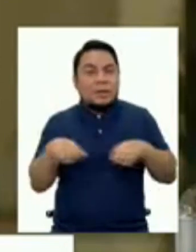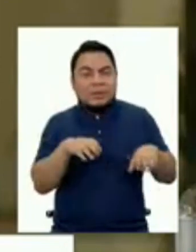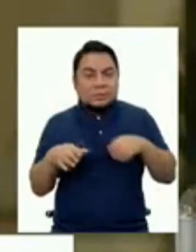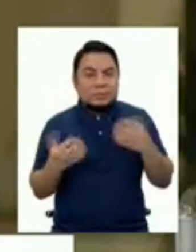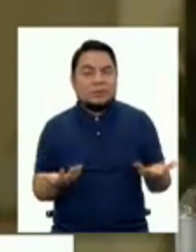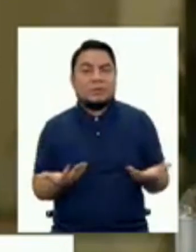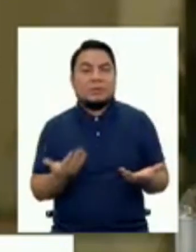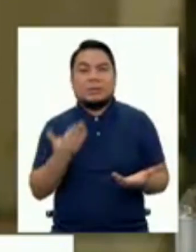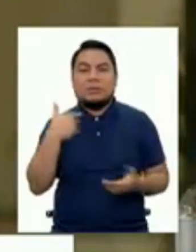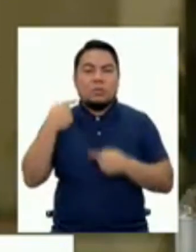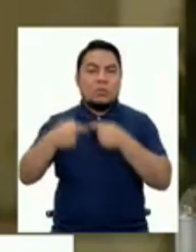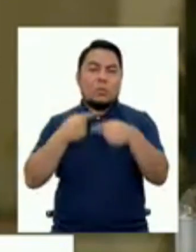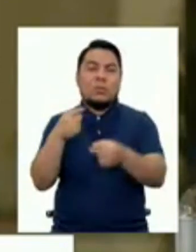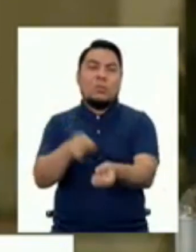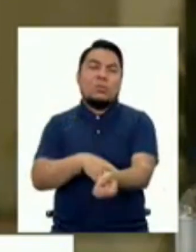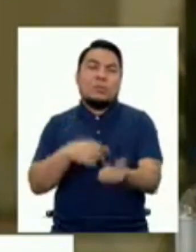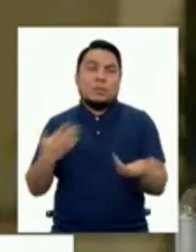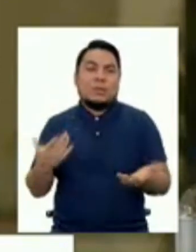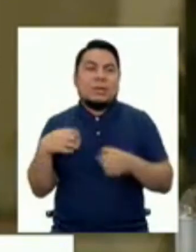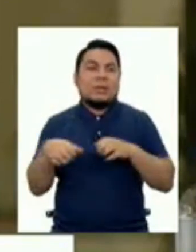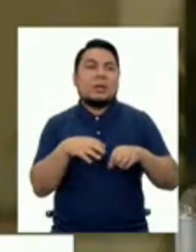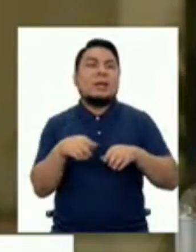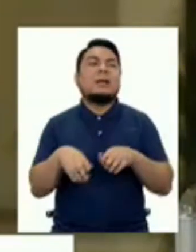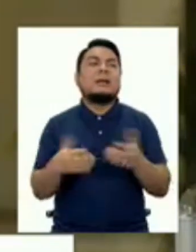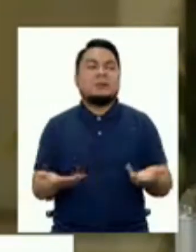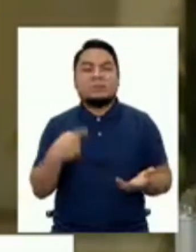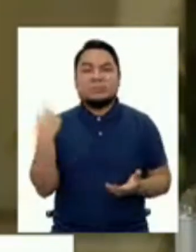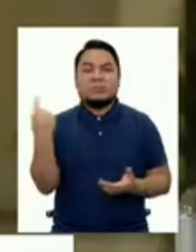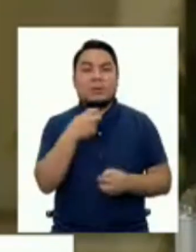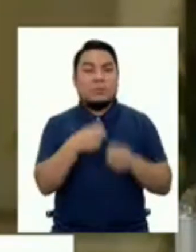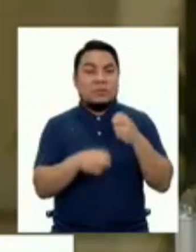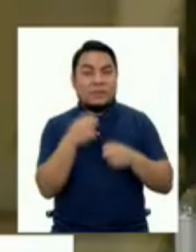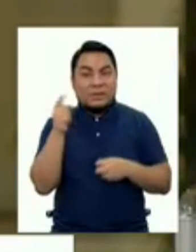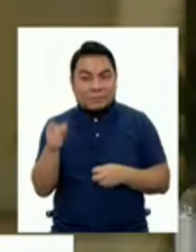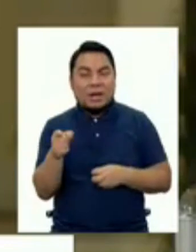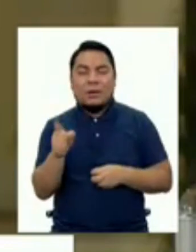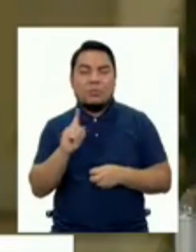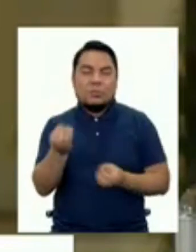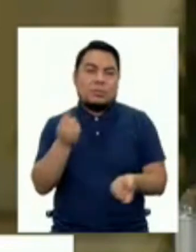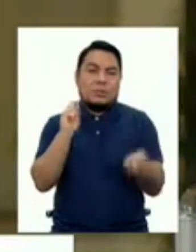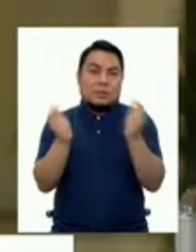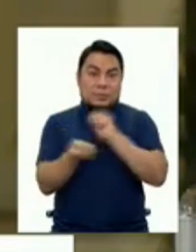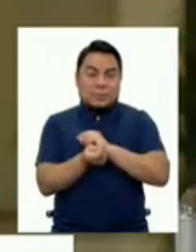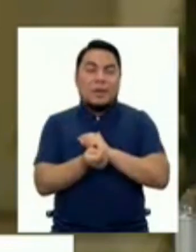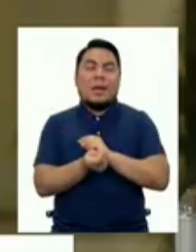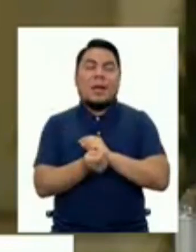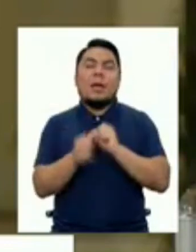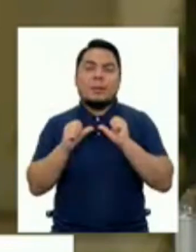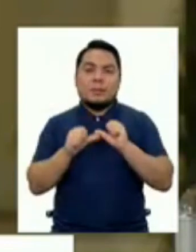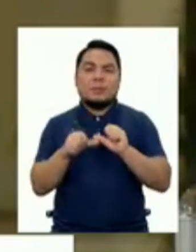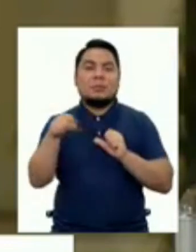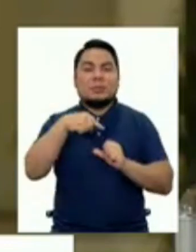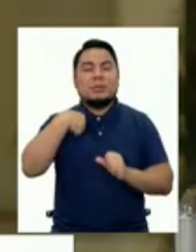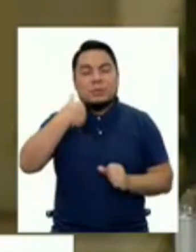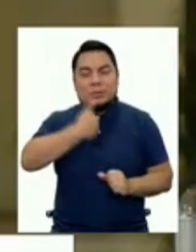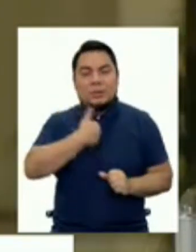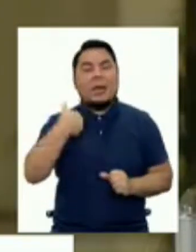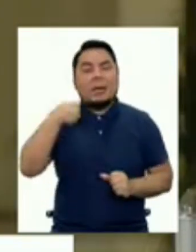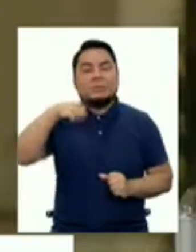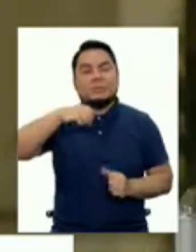nuestro accionar cotidiano, que era lo que generaba todos estos problemas, vamos realmente a decir, aprendimos la